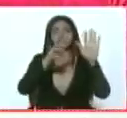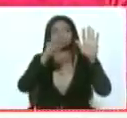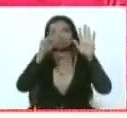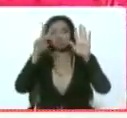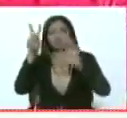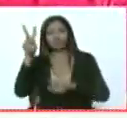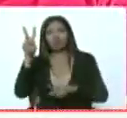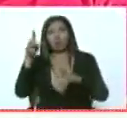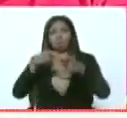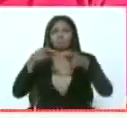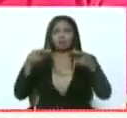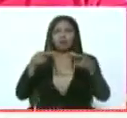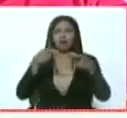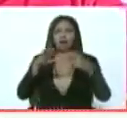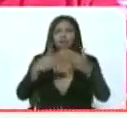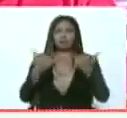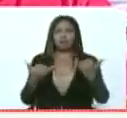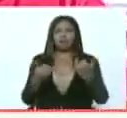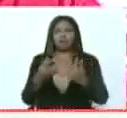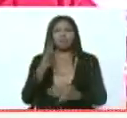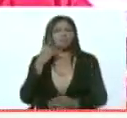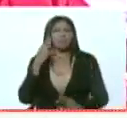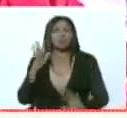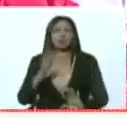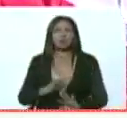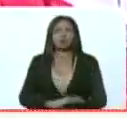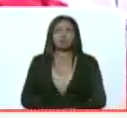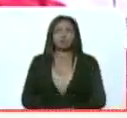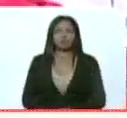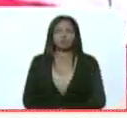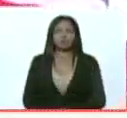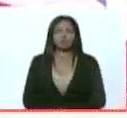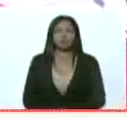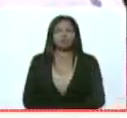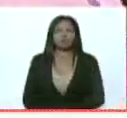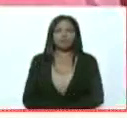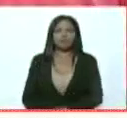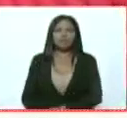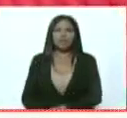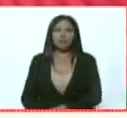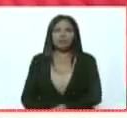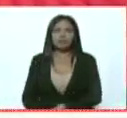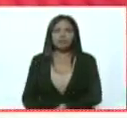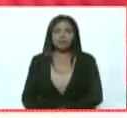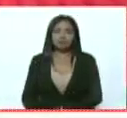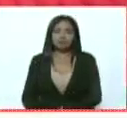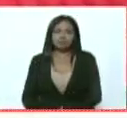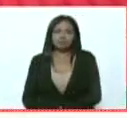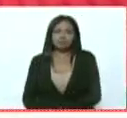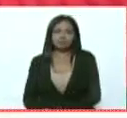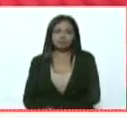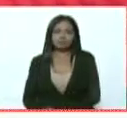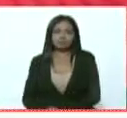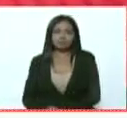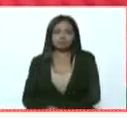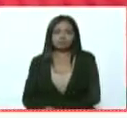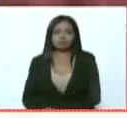6.446.972 carnetizados. Por ejemplo, compañero Héctor, en Miranda tenemos